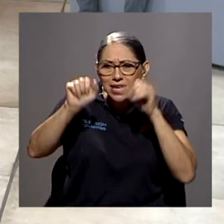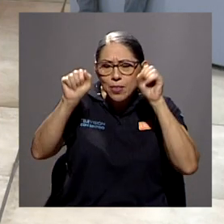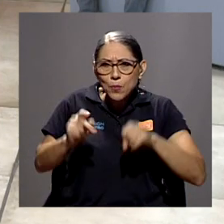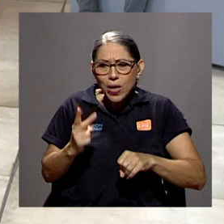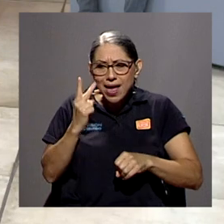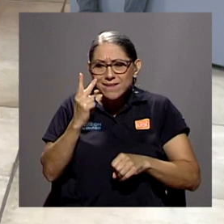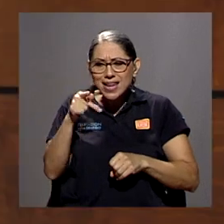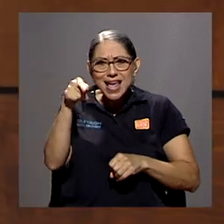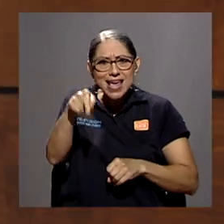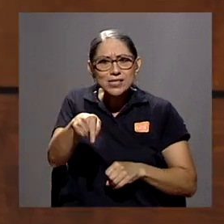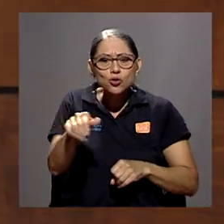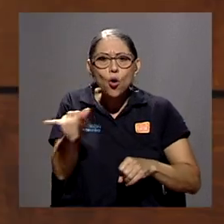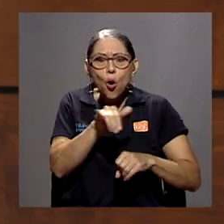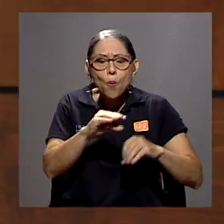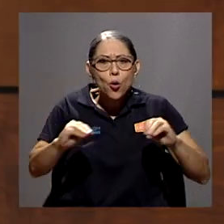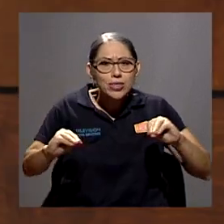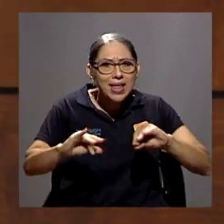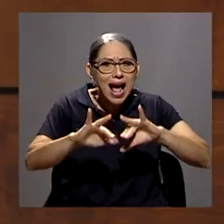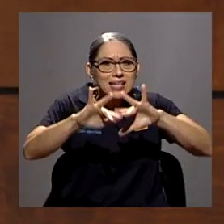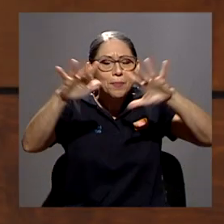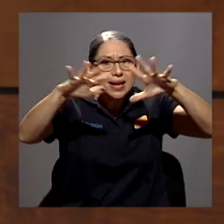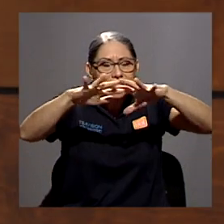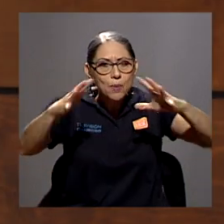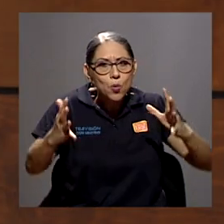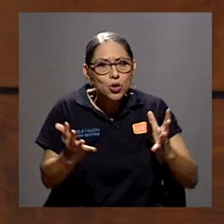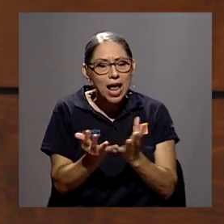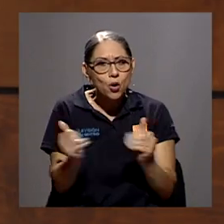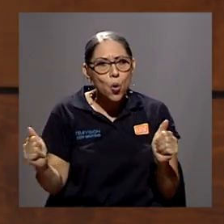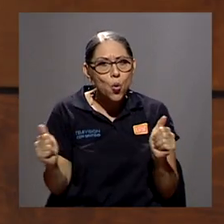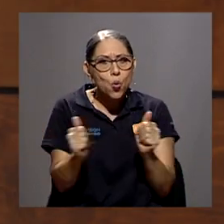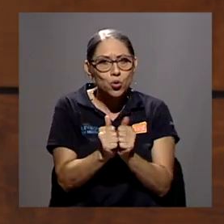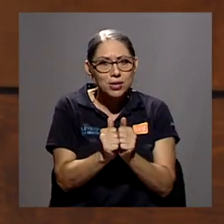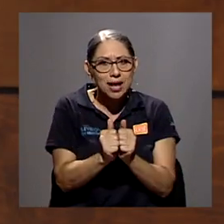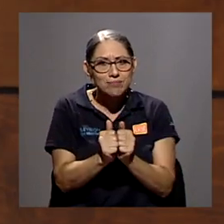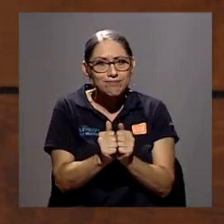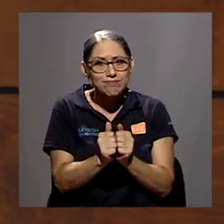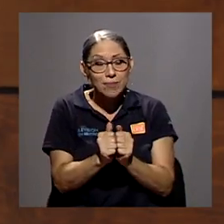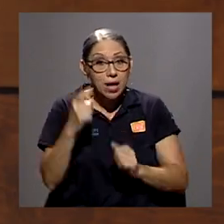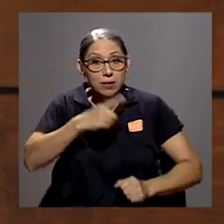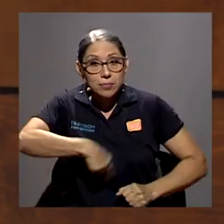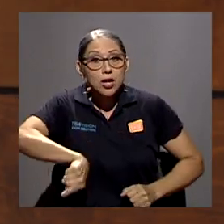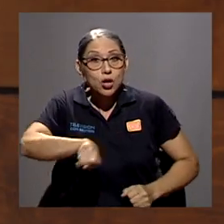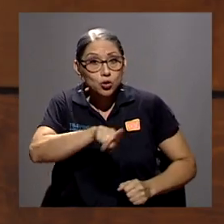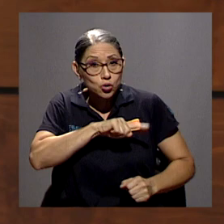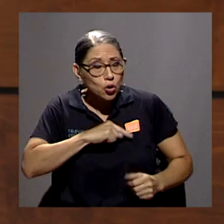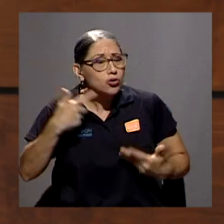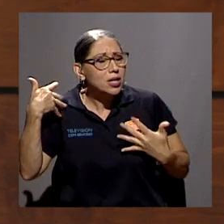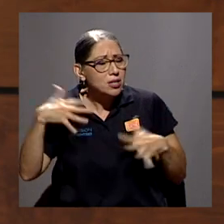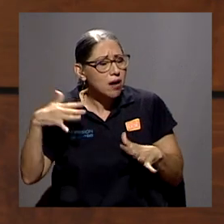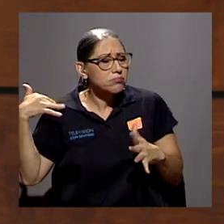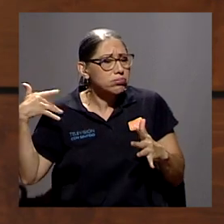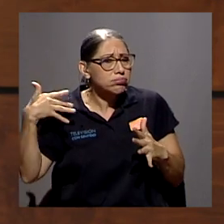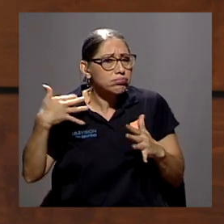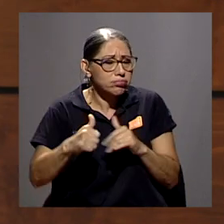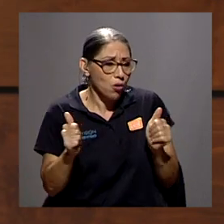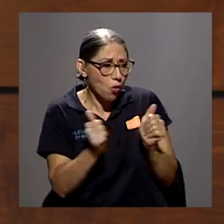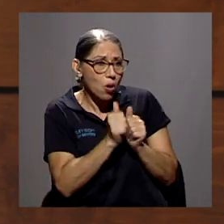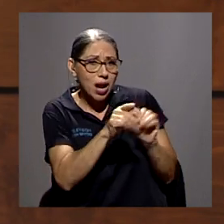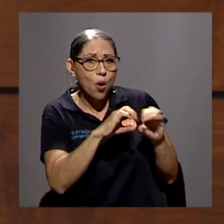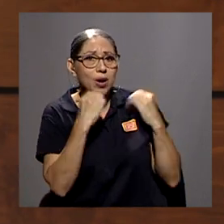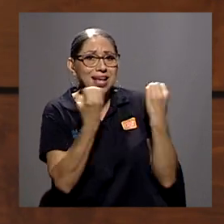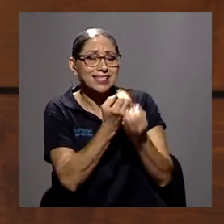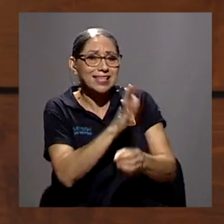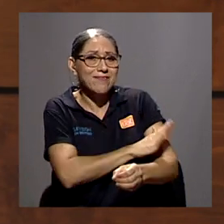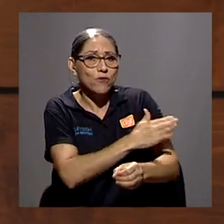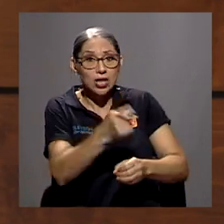transparencia mundial conjunta y lo digo con toda seriedad porque nosotros que hemos venido acompañando la orquesta sinfónica nosotros hemos grabado las dos